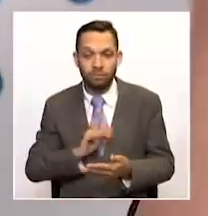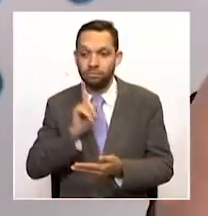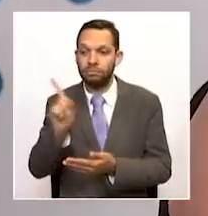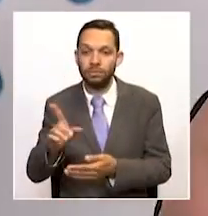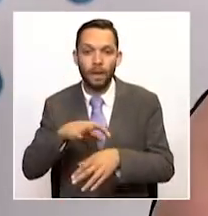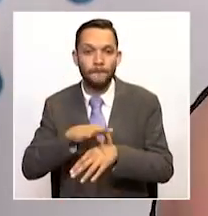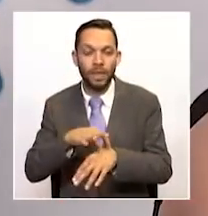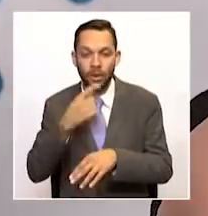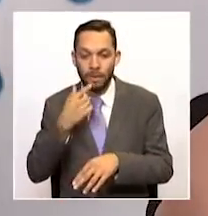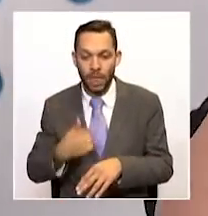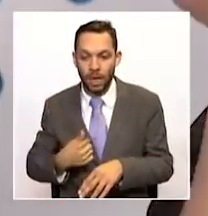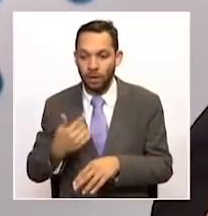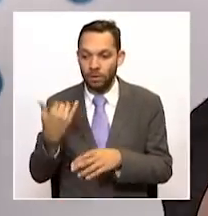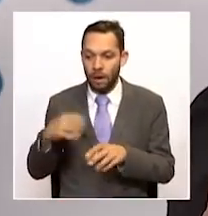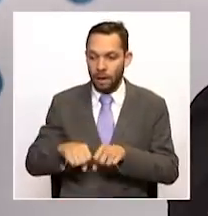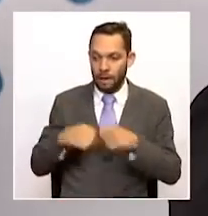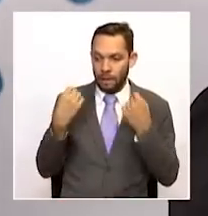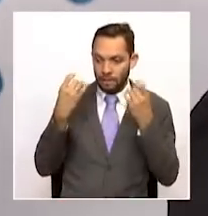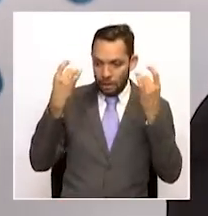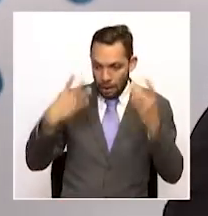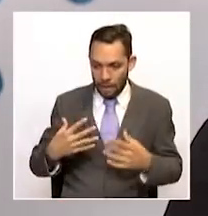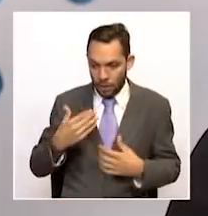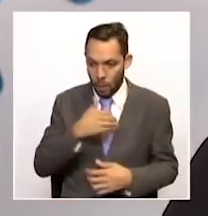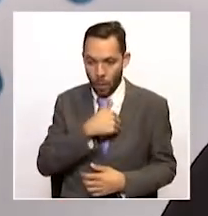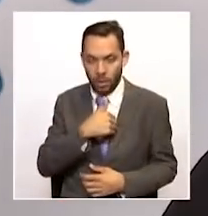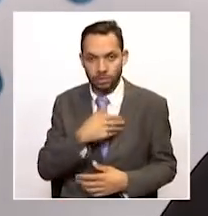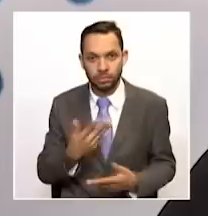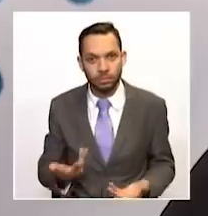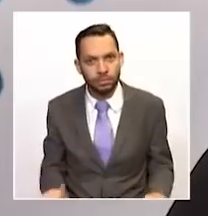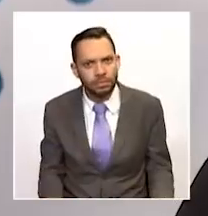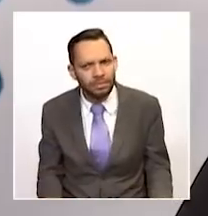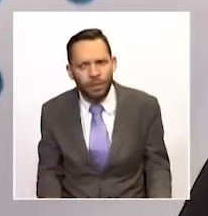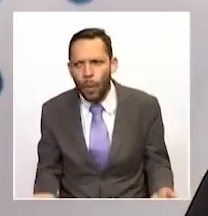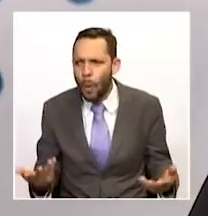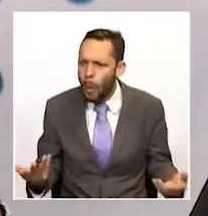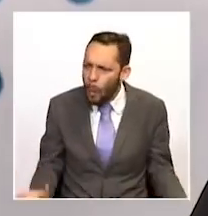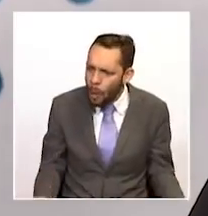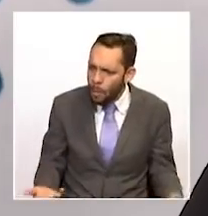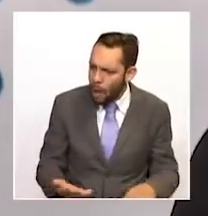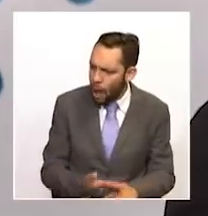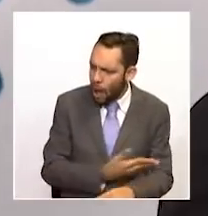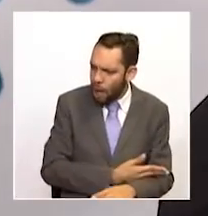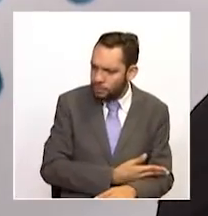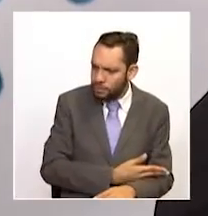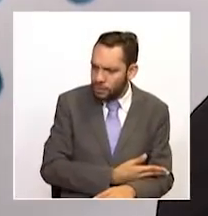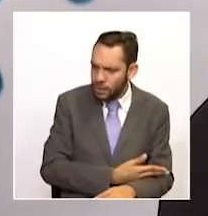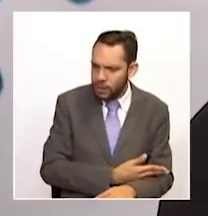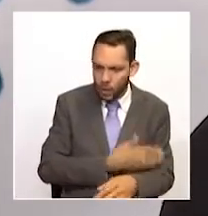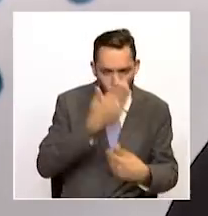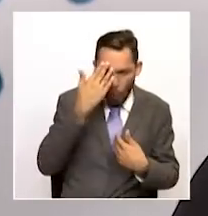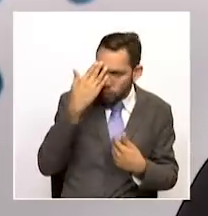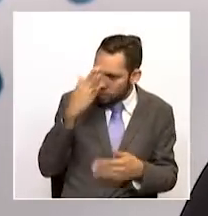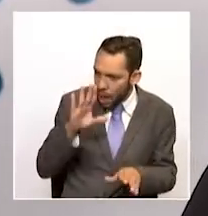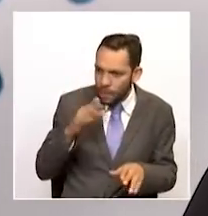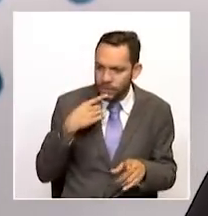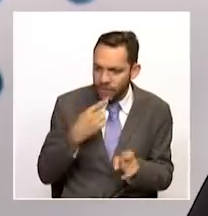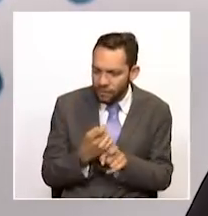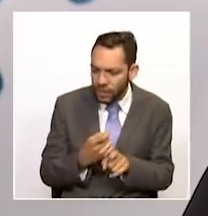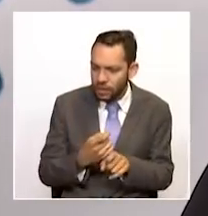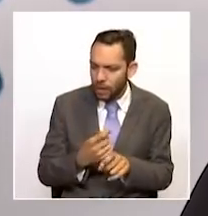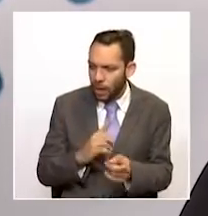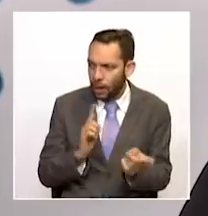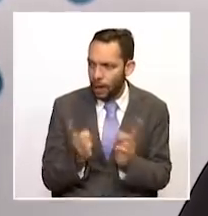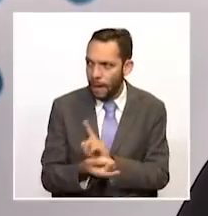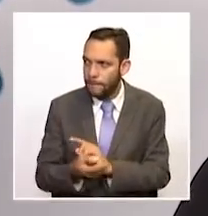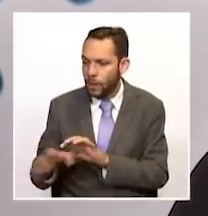tienes hipertensión o sea el cambio es muy diferente porque tú llevas un ritmo de vida y después te cambia entonces claros es